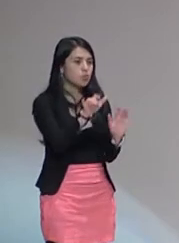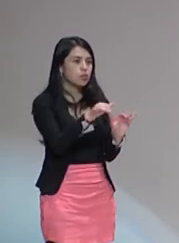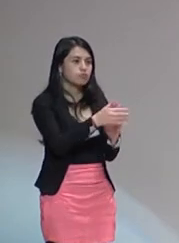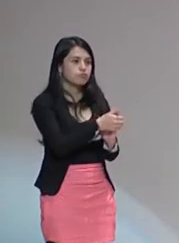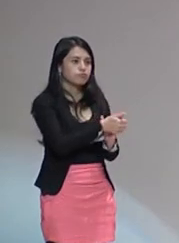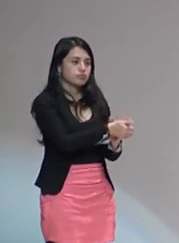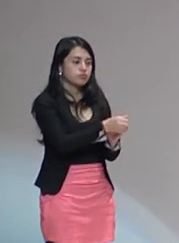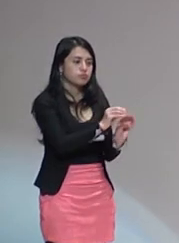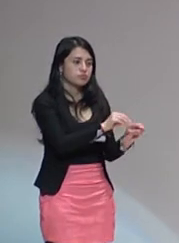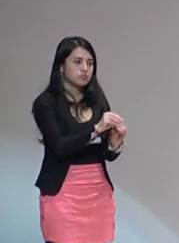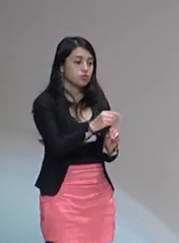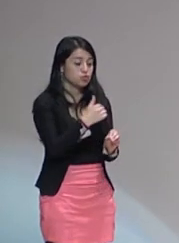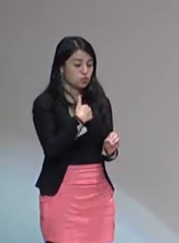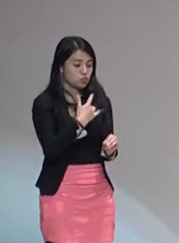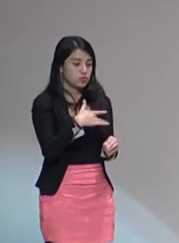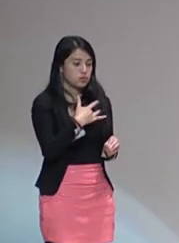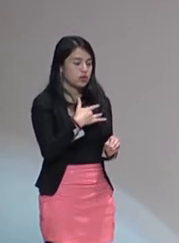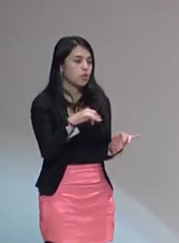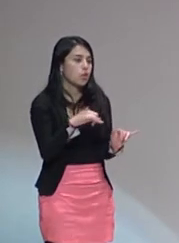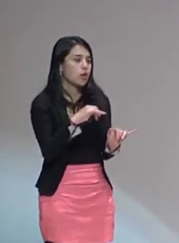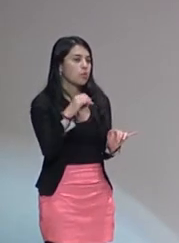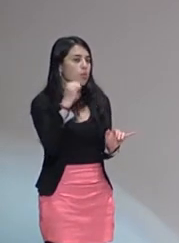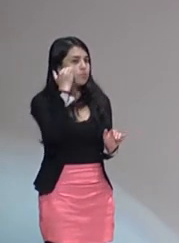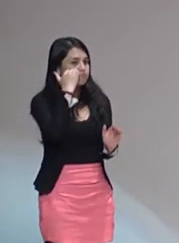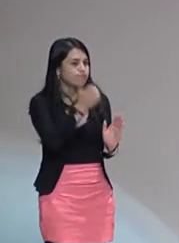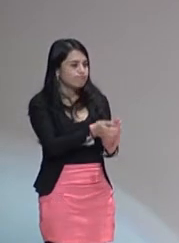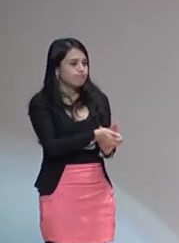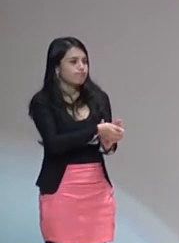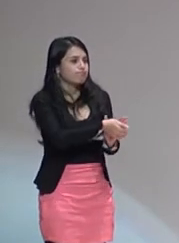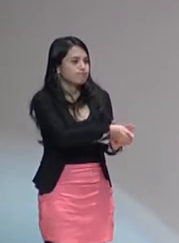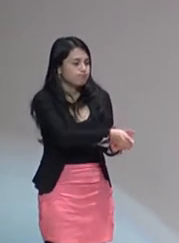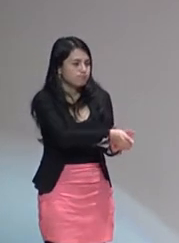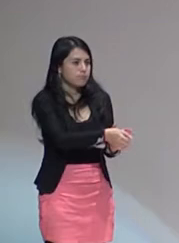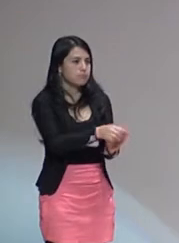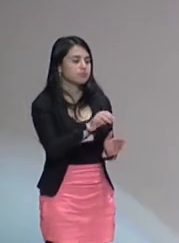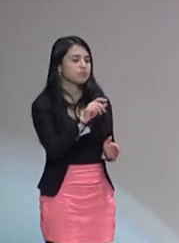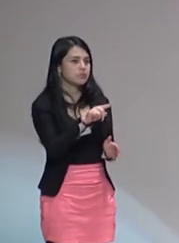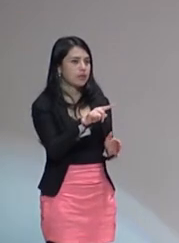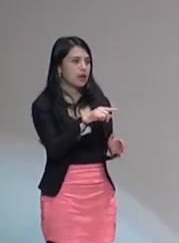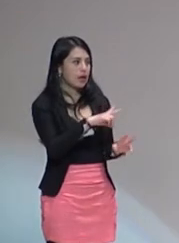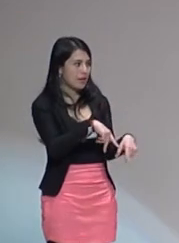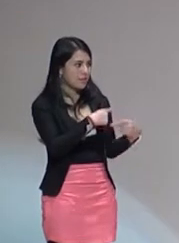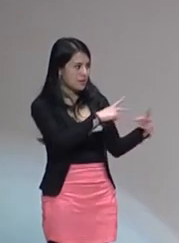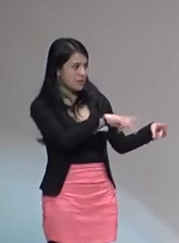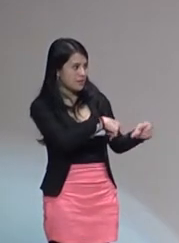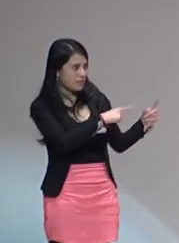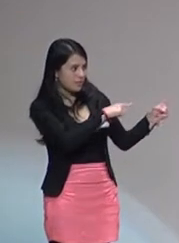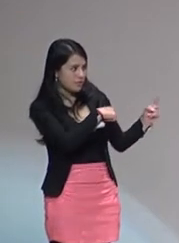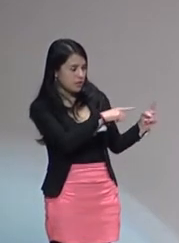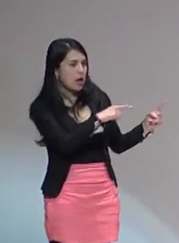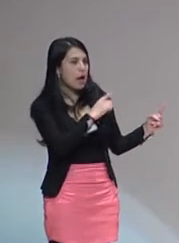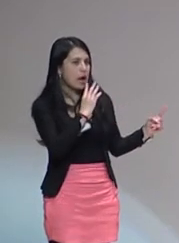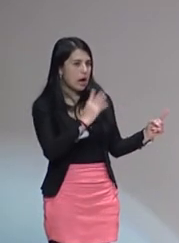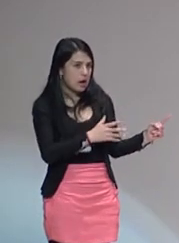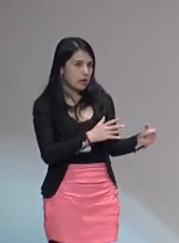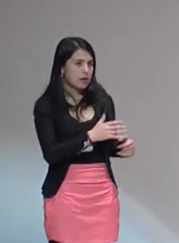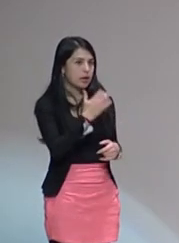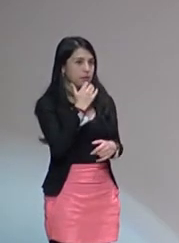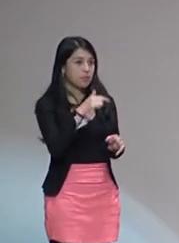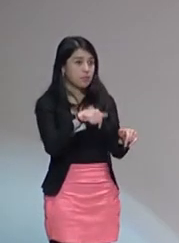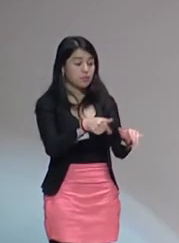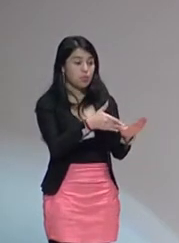yo me siento como mentora de toda la vida de ellos. Es decir, no fue un